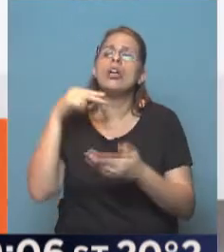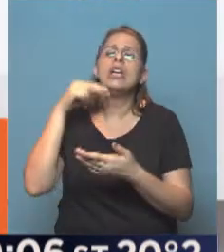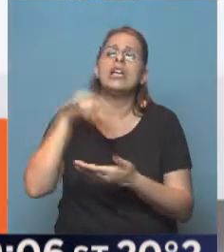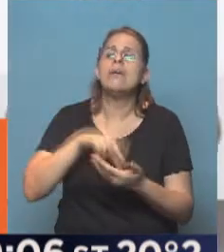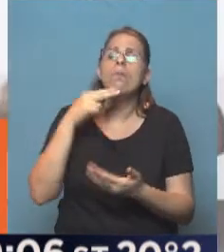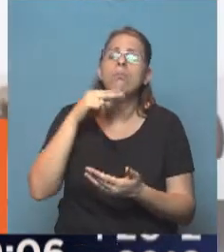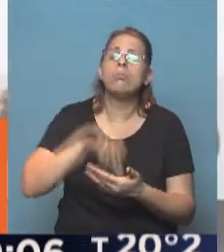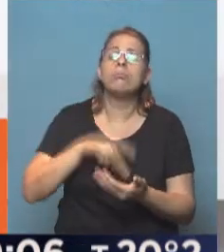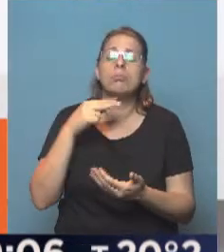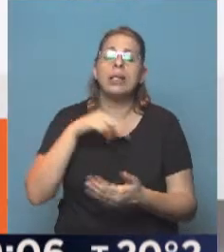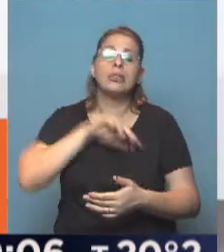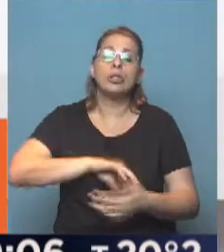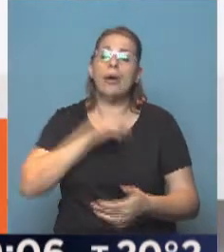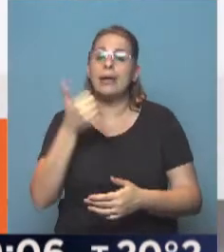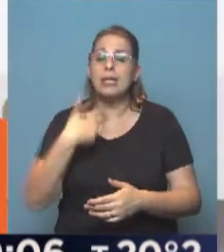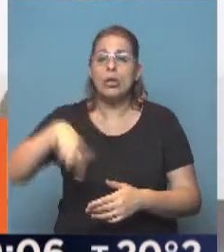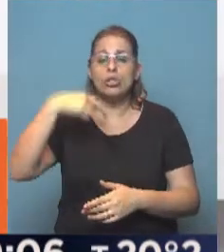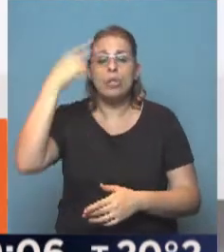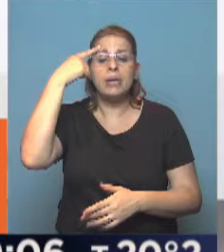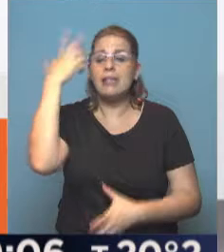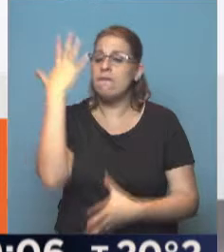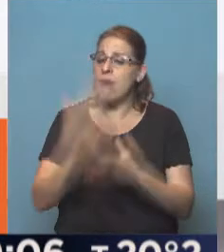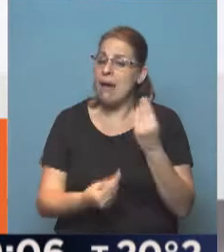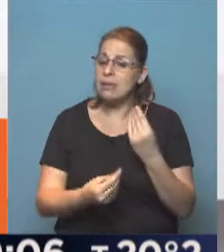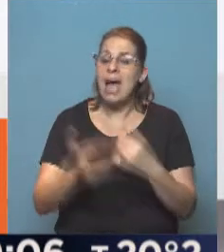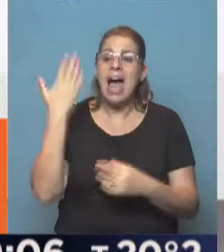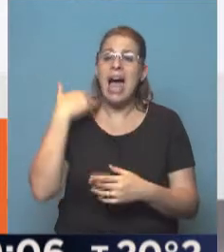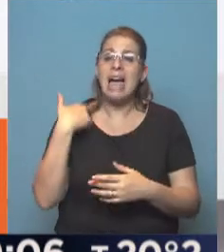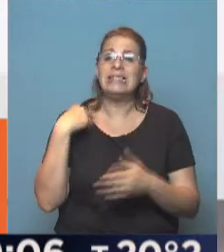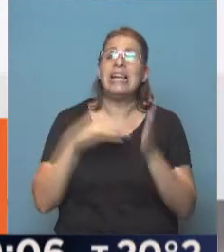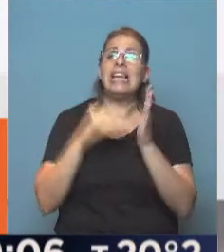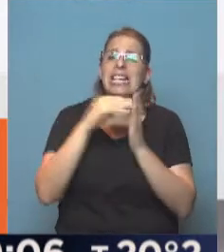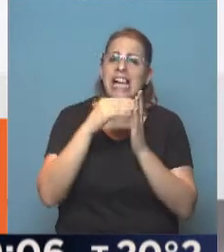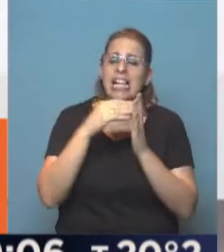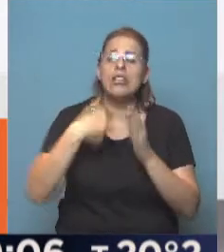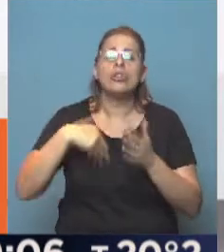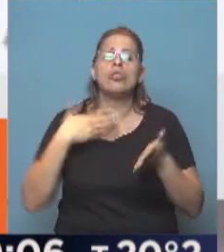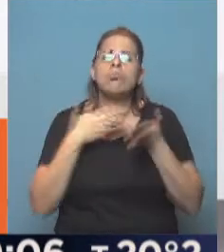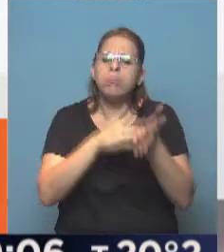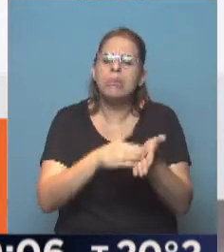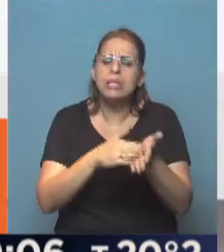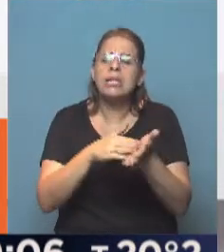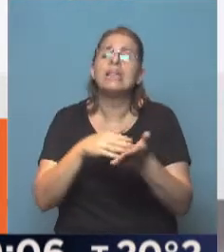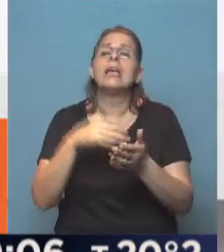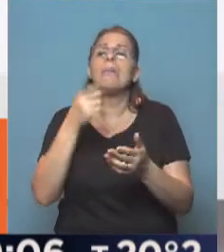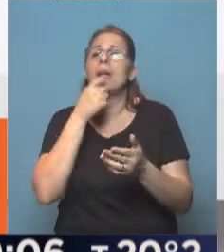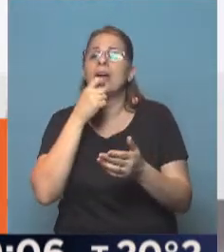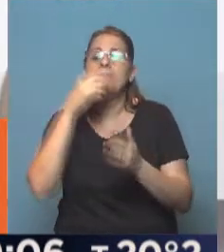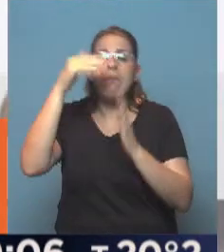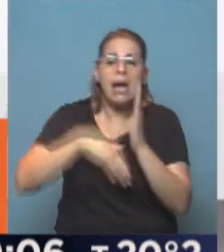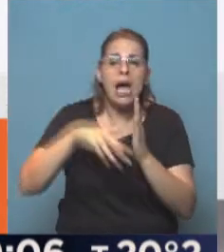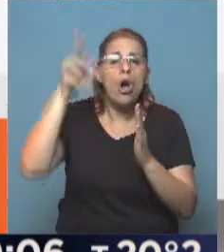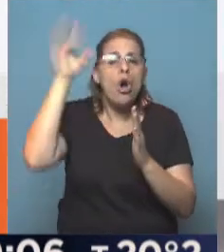creemos que es un error. La reforma que nosotros propusimos en las escalas implican reducciones que van desde el 80